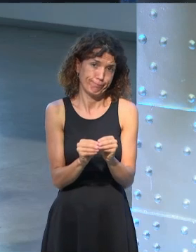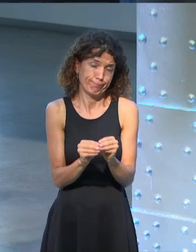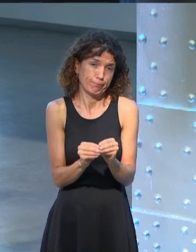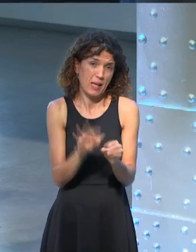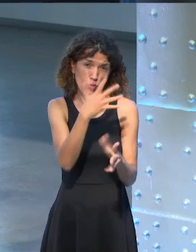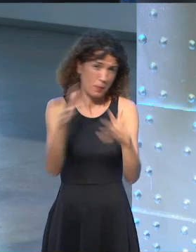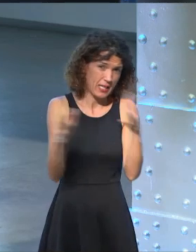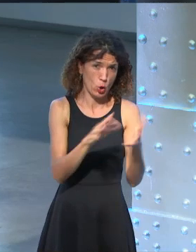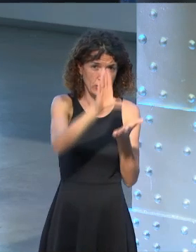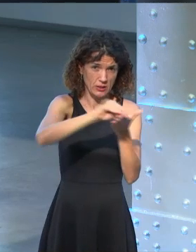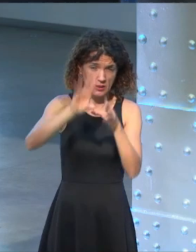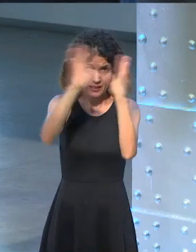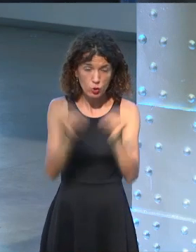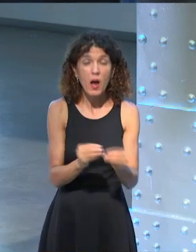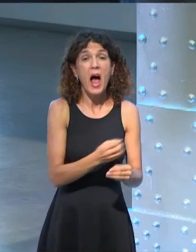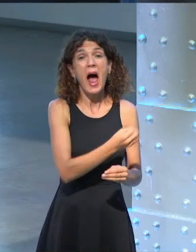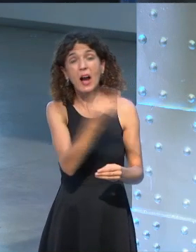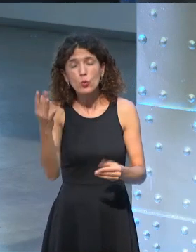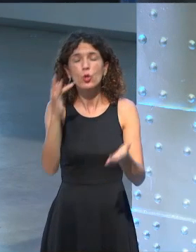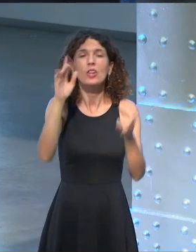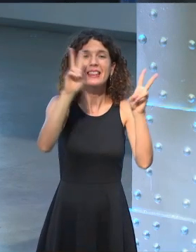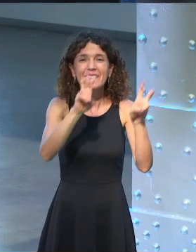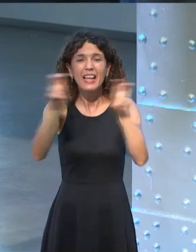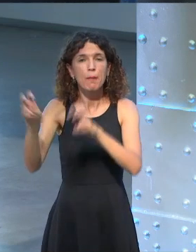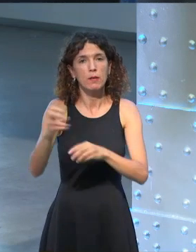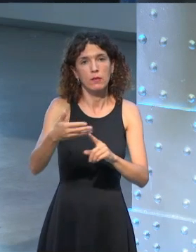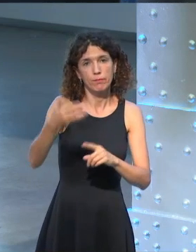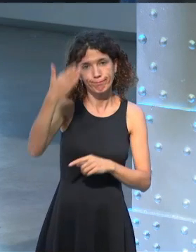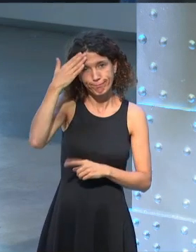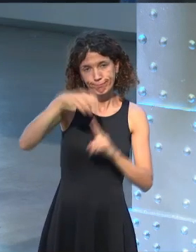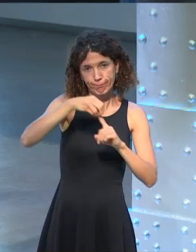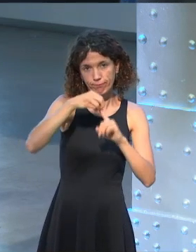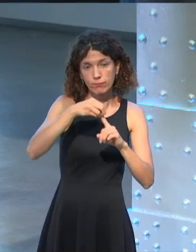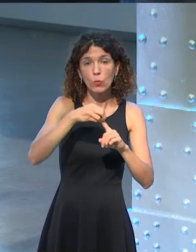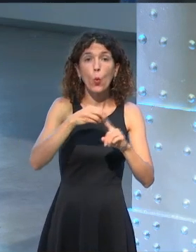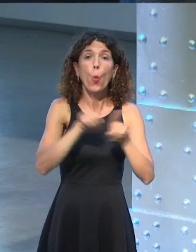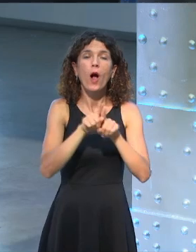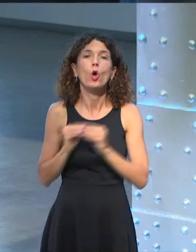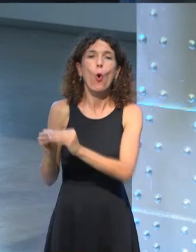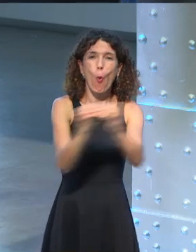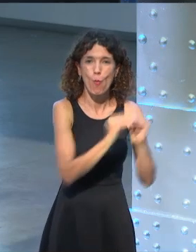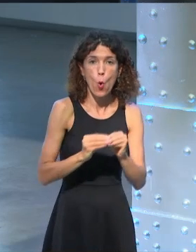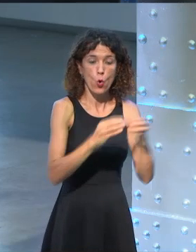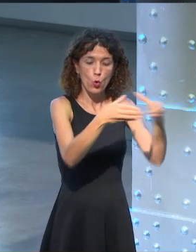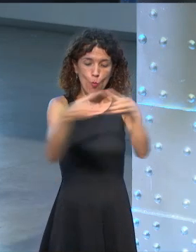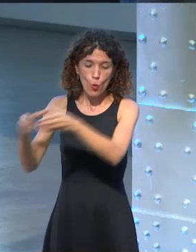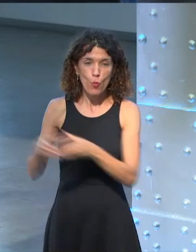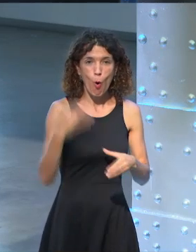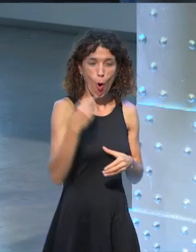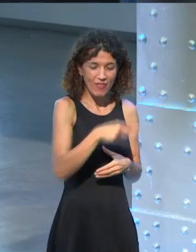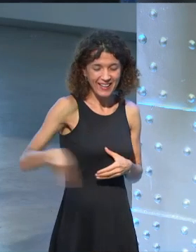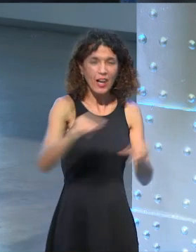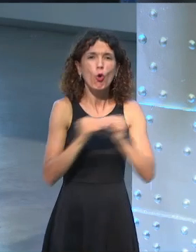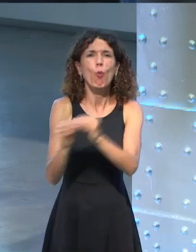grosso modo de algunas de las cuestiones principales en común de todos estos 3 grandes grupos de personas jóvenes,